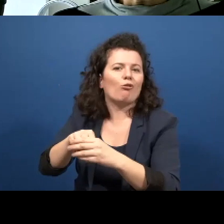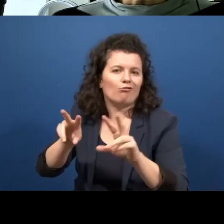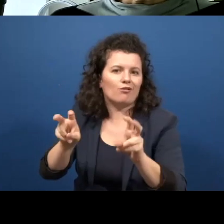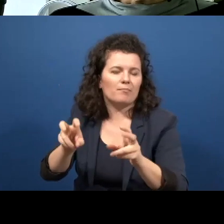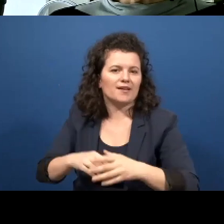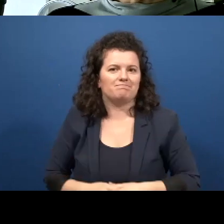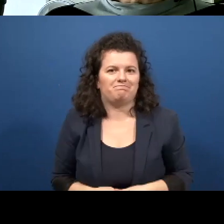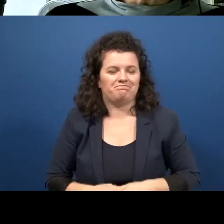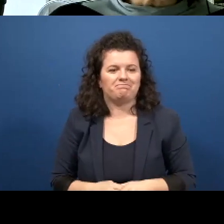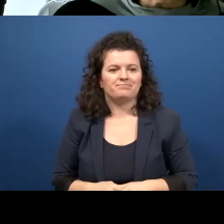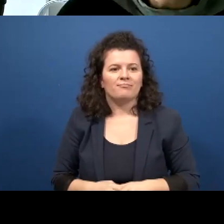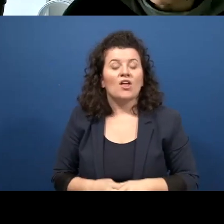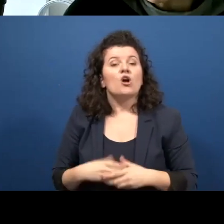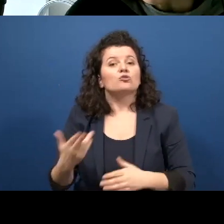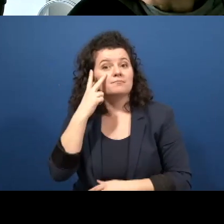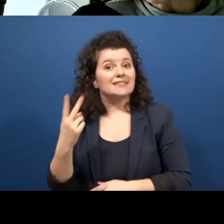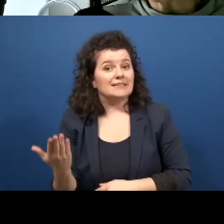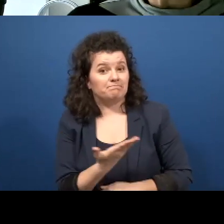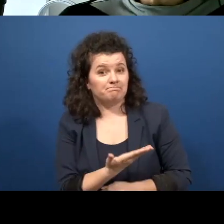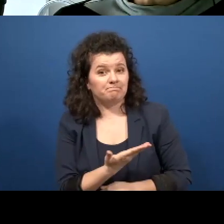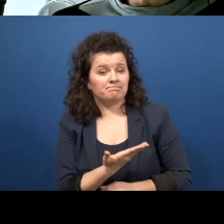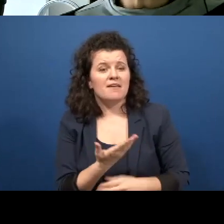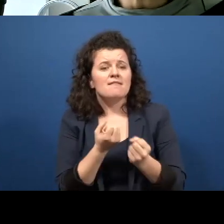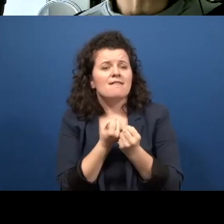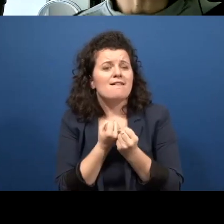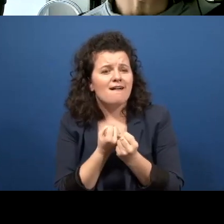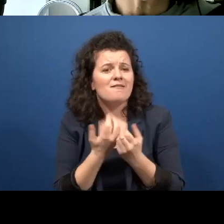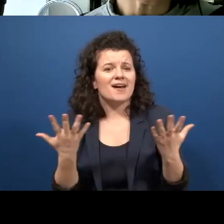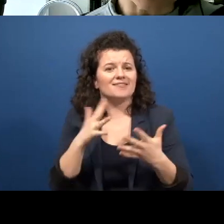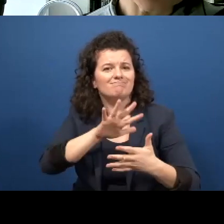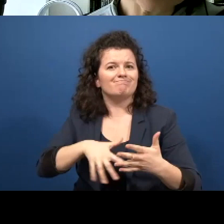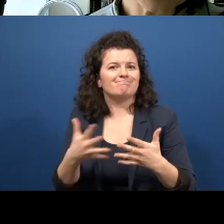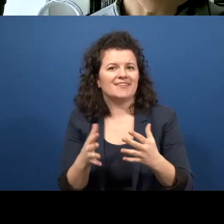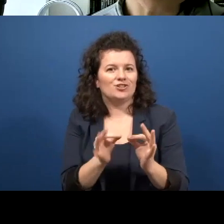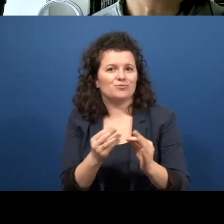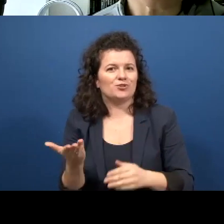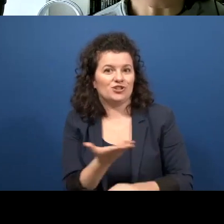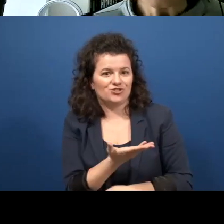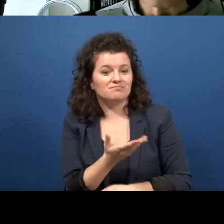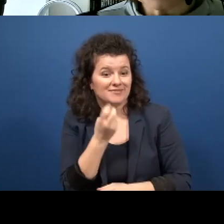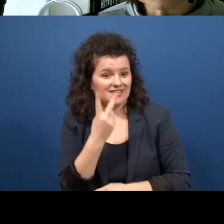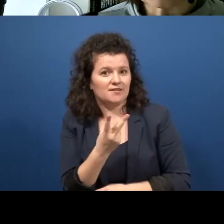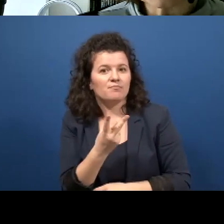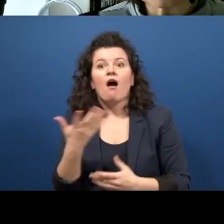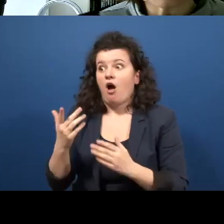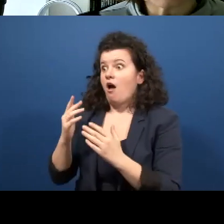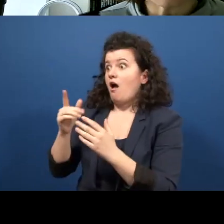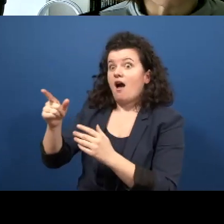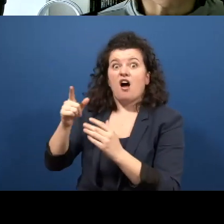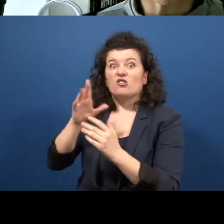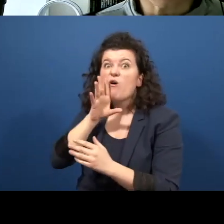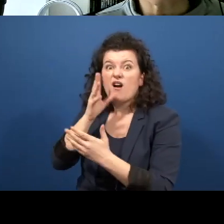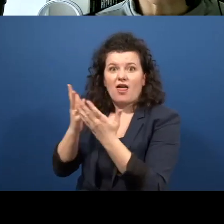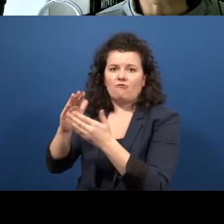financiamiento a Harriet Watt. Bueno, ustedes nos preguntan qué tanta interpretación en lengua de señas hacemos. Pues